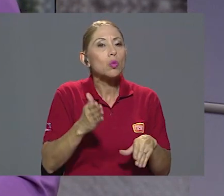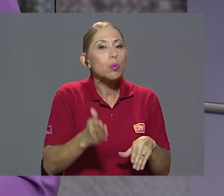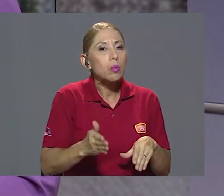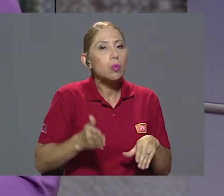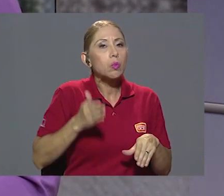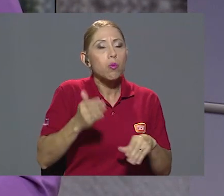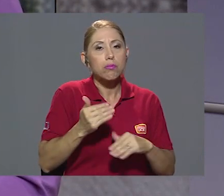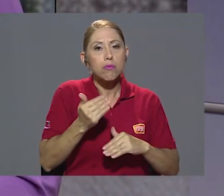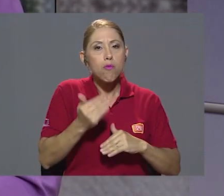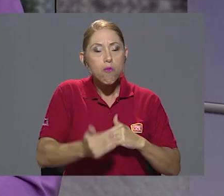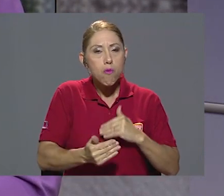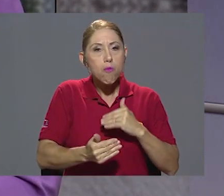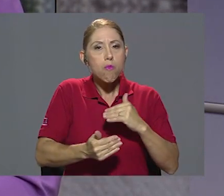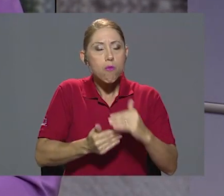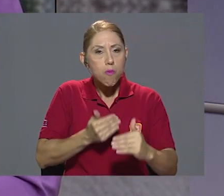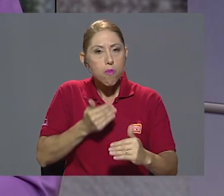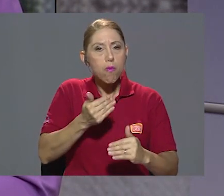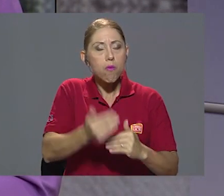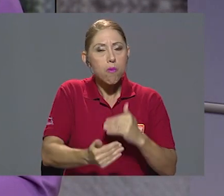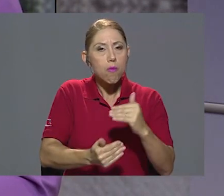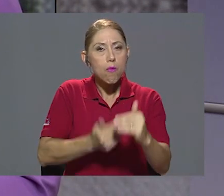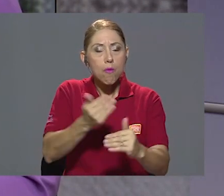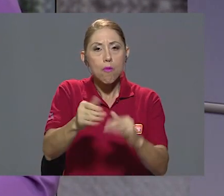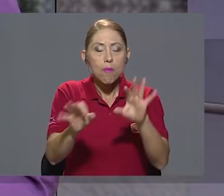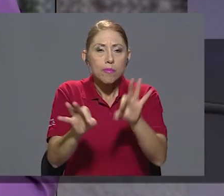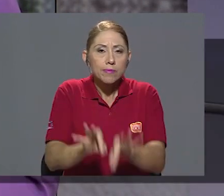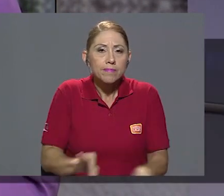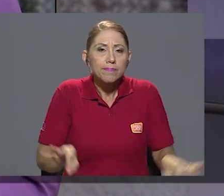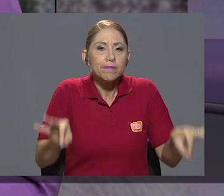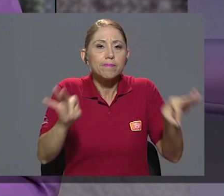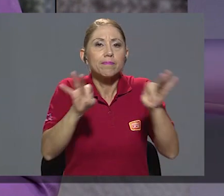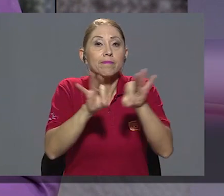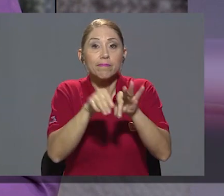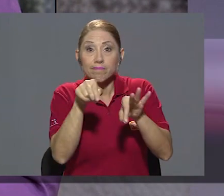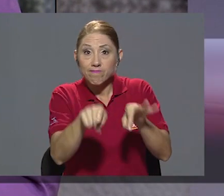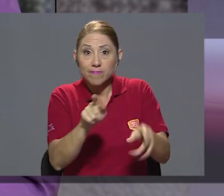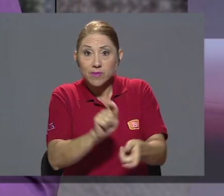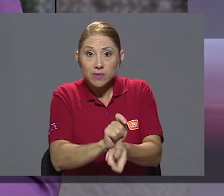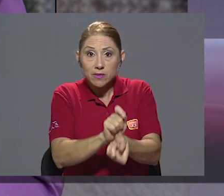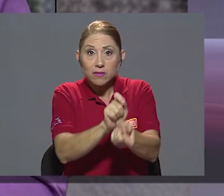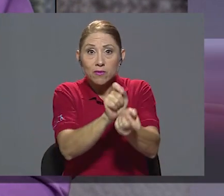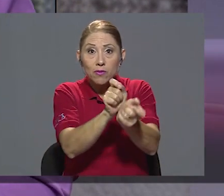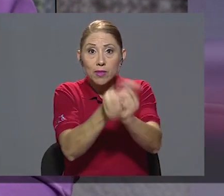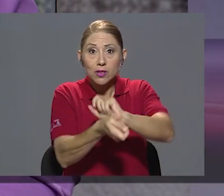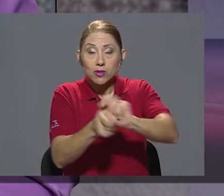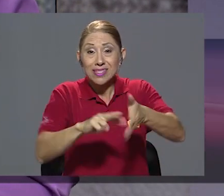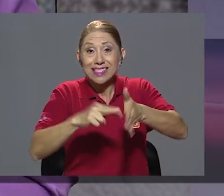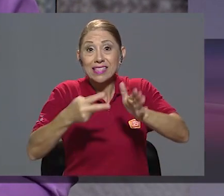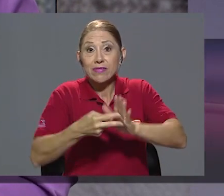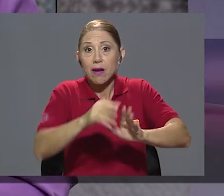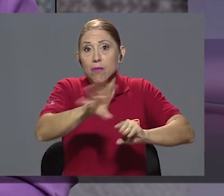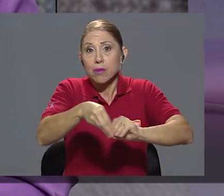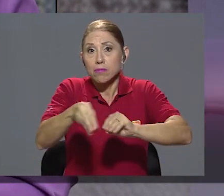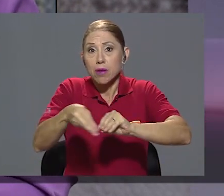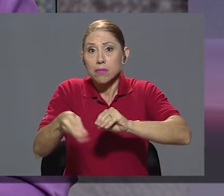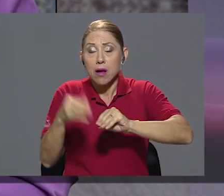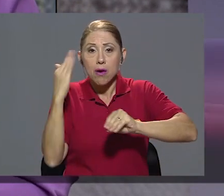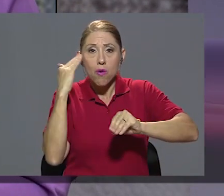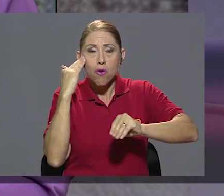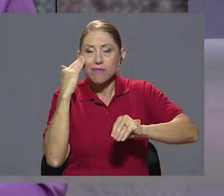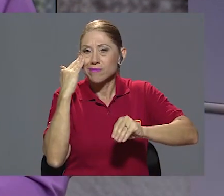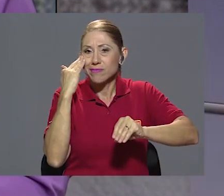en donde consideramos fundamental que la transformación no solo es a partir de tener más